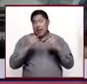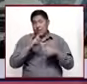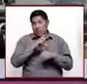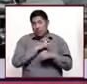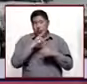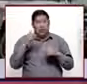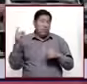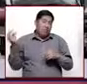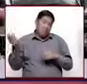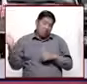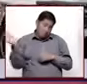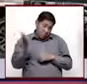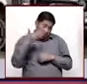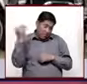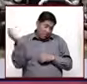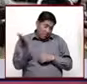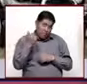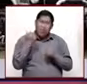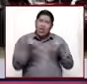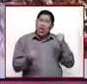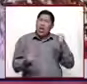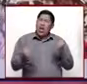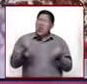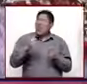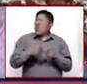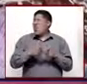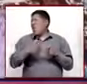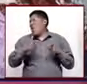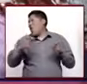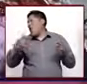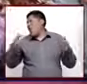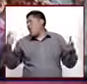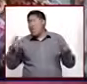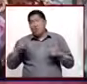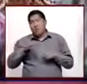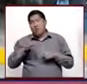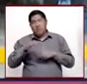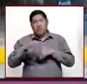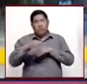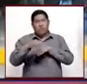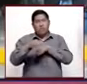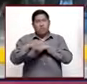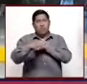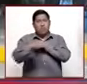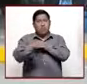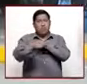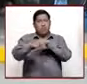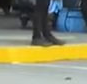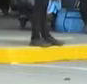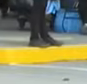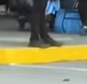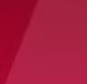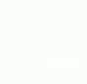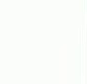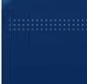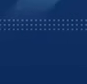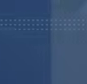ya circulando, porque no nos olvidemos de que son vehículos grandes que necesitan pues un acondicionamiento técnico mecánico.